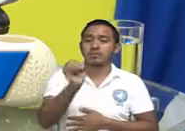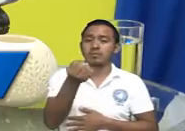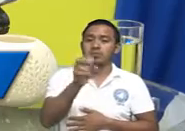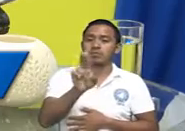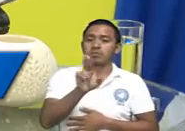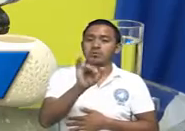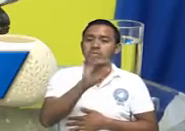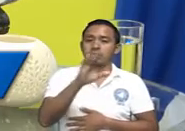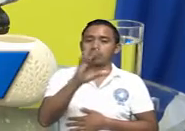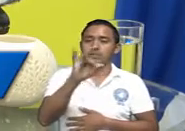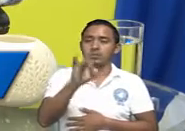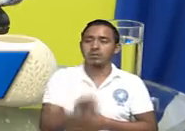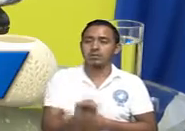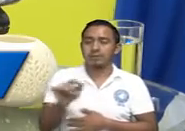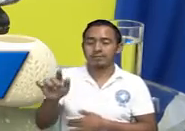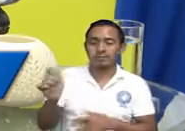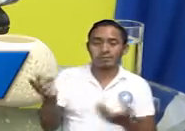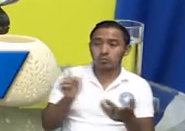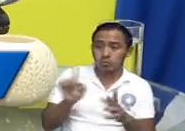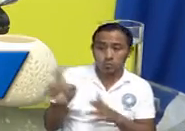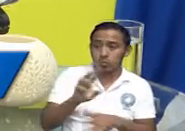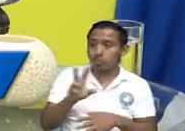fácil convencerlas de que no lo hagan